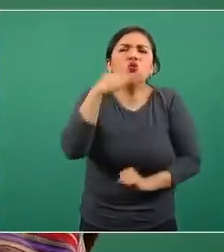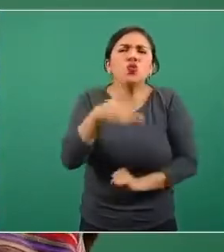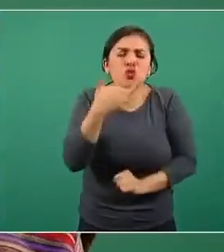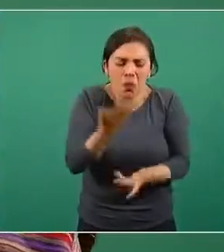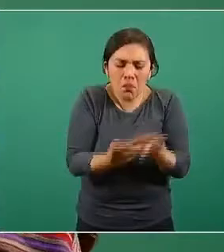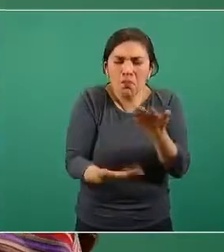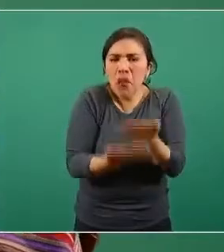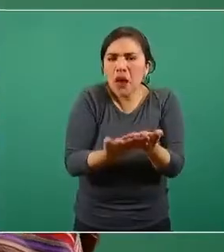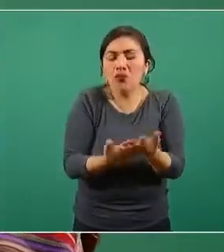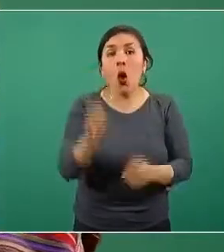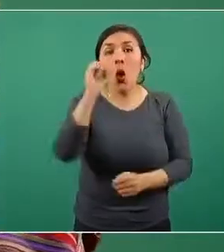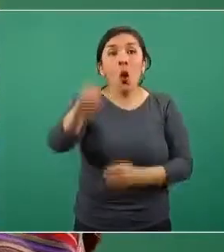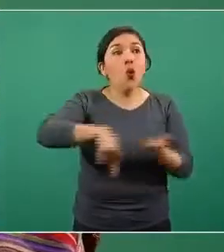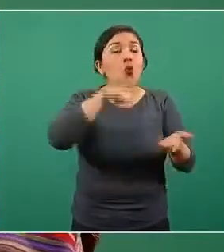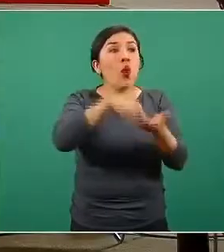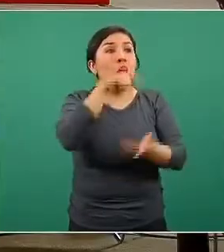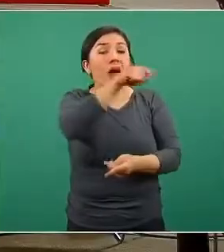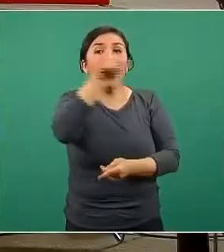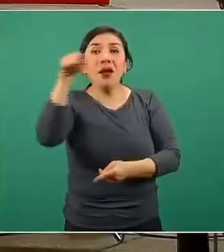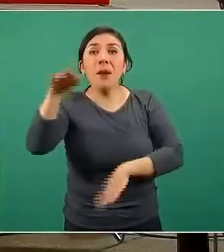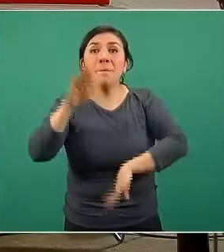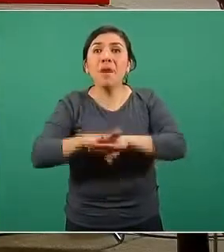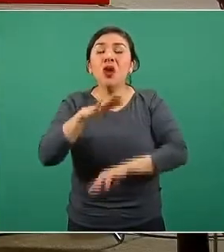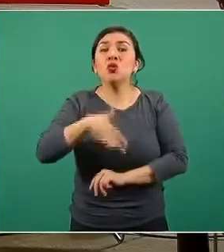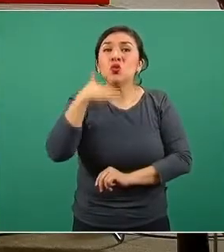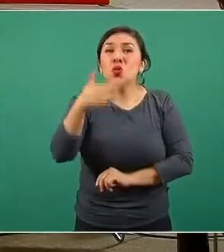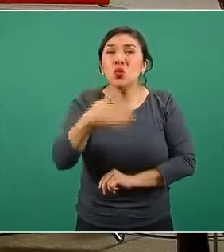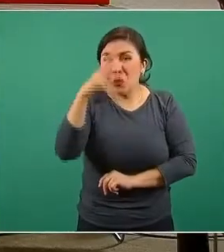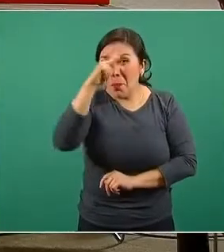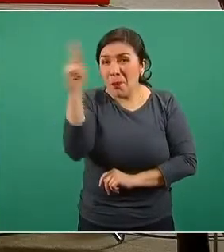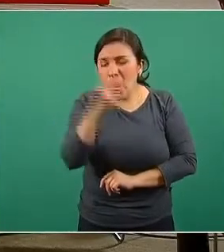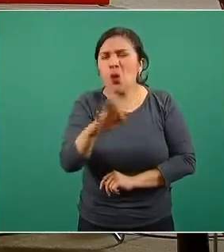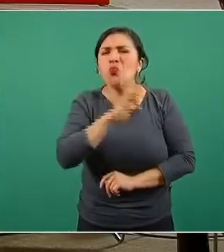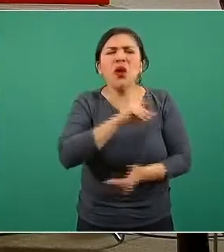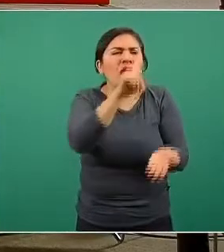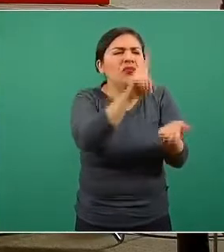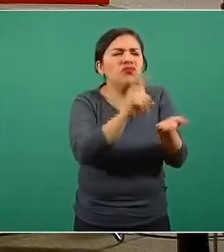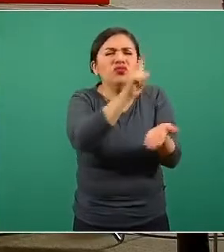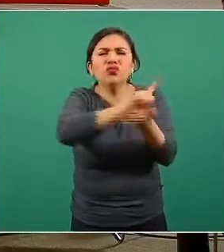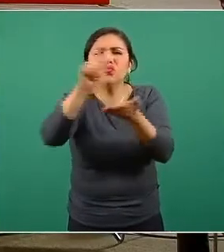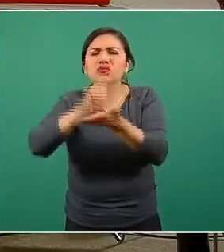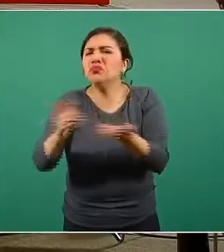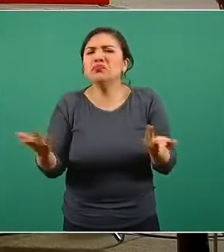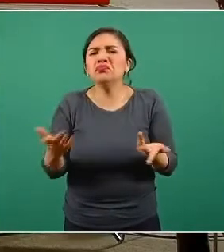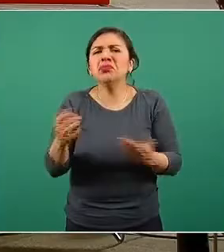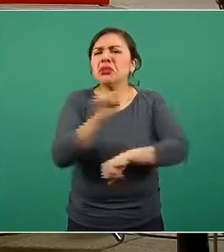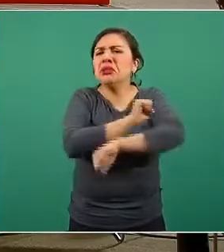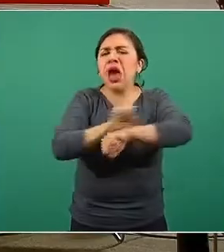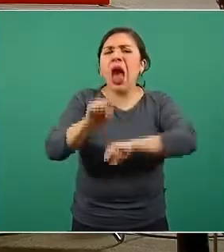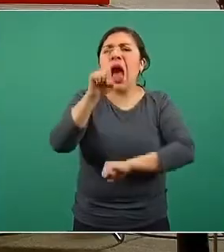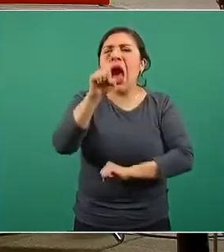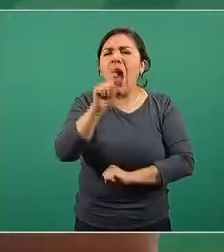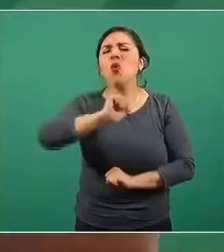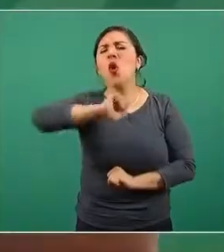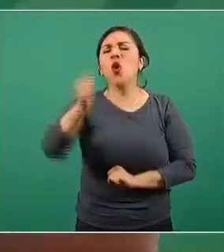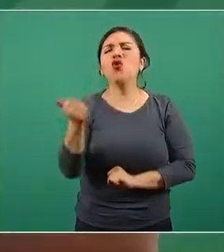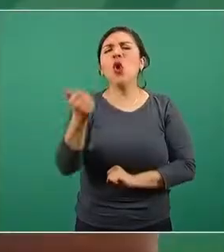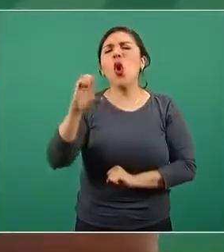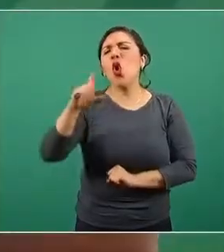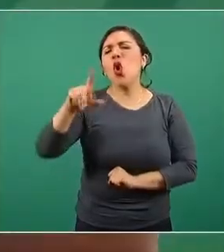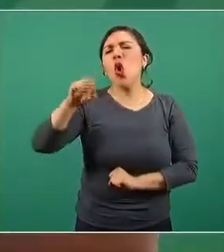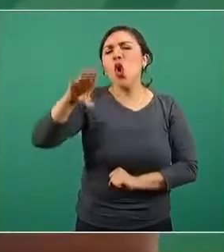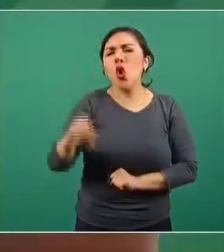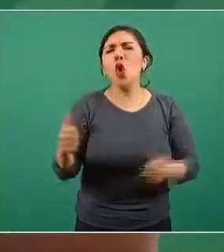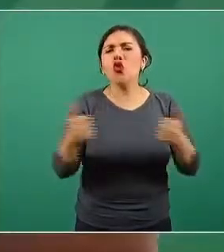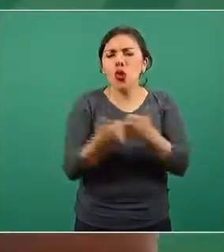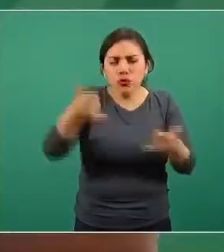aquellas superficies de alto contacto una desinfección que puede ser muy simple con agua y cloro en